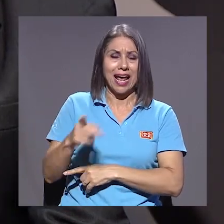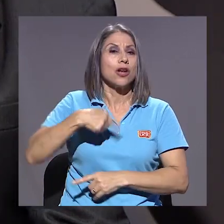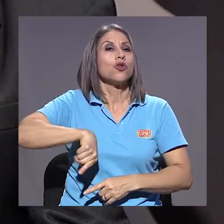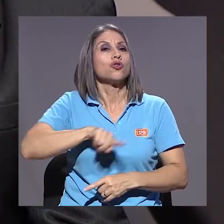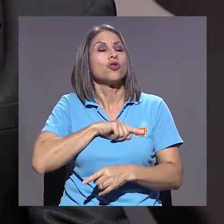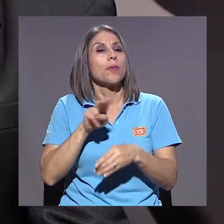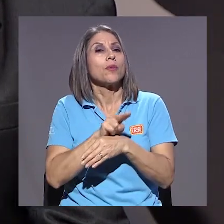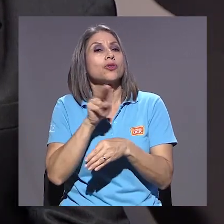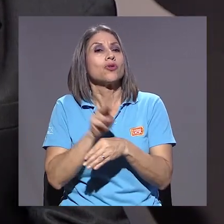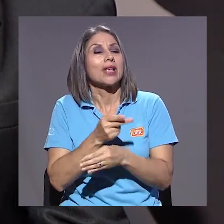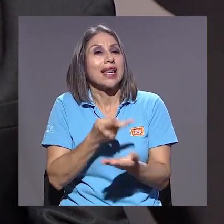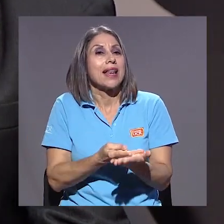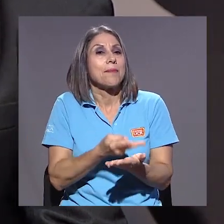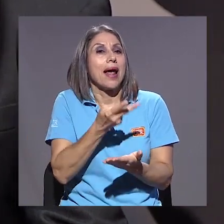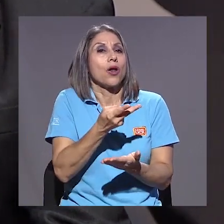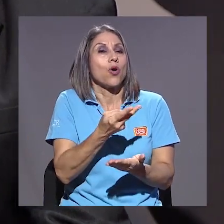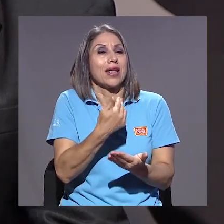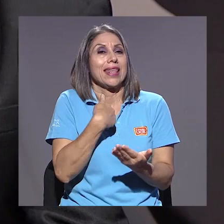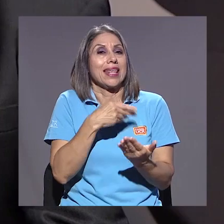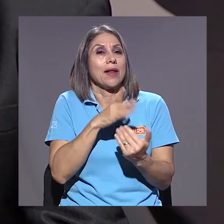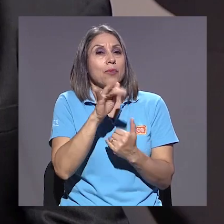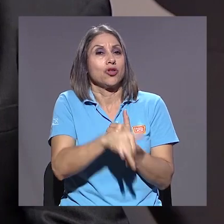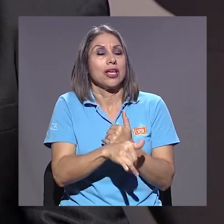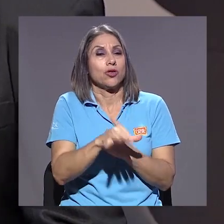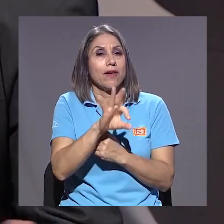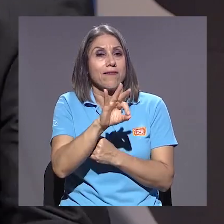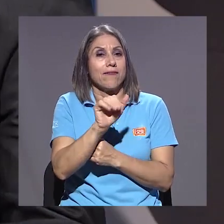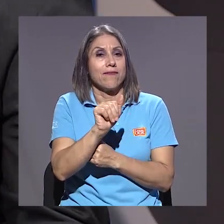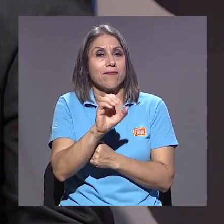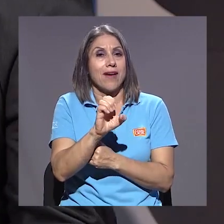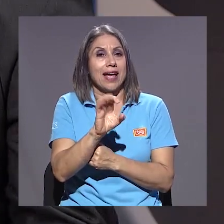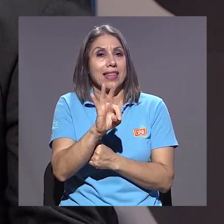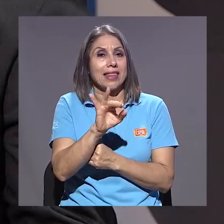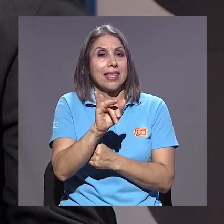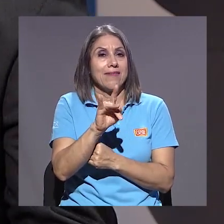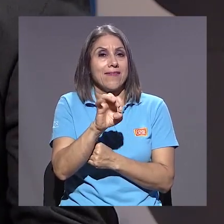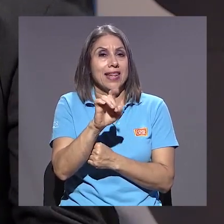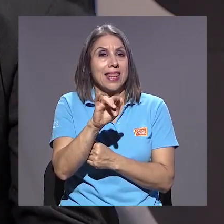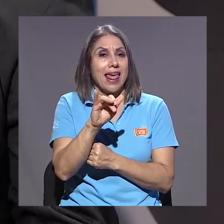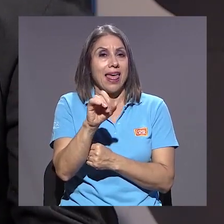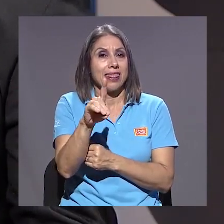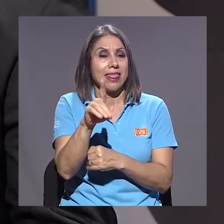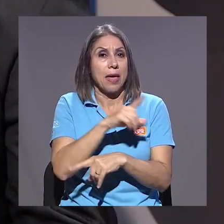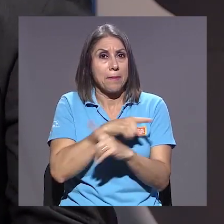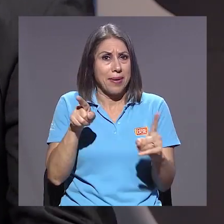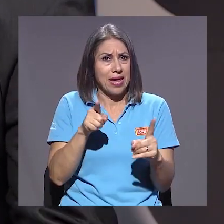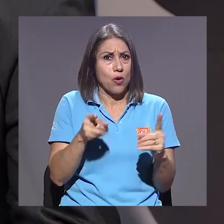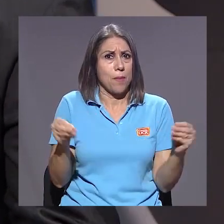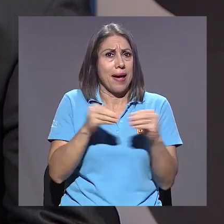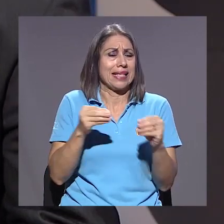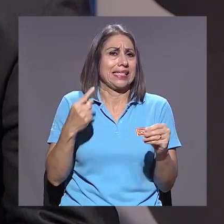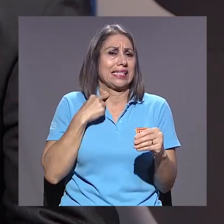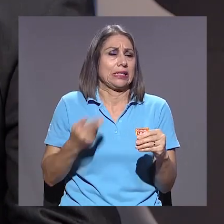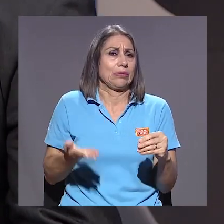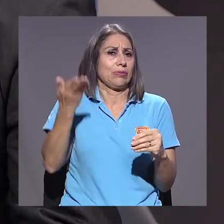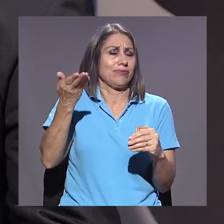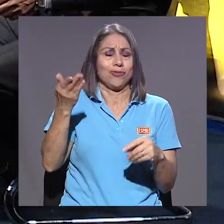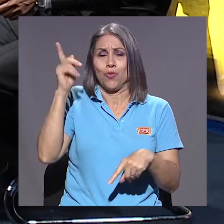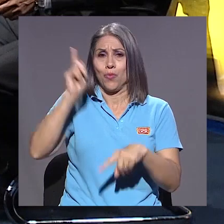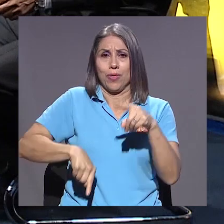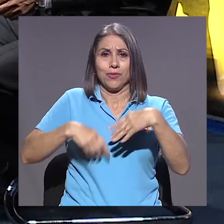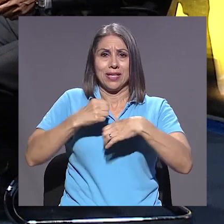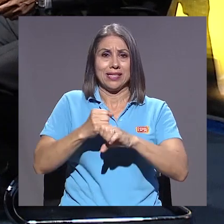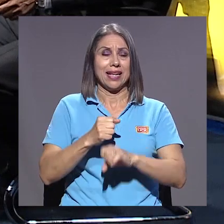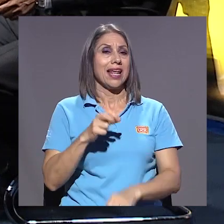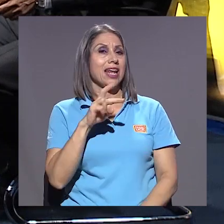en factibilidad. Y tal vez una pequeña variación, pero variaciones de 100 o más %, este país no se puede dar el lujo, y así lo vamos a hacer.